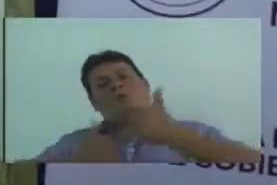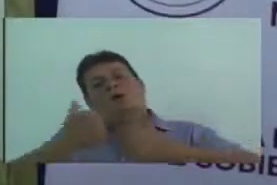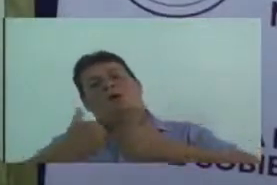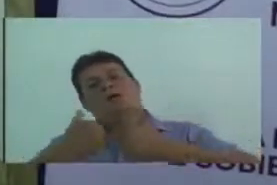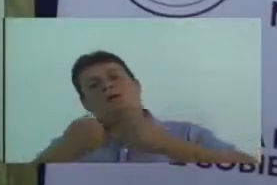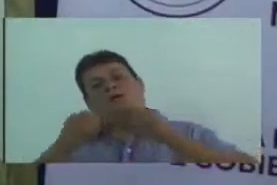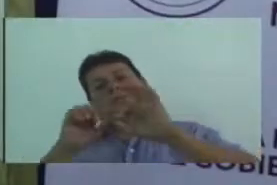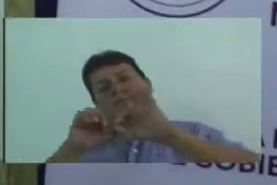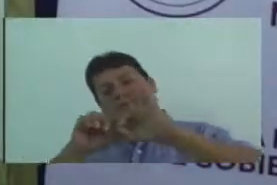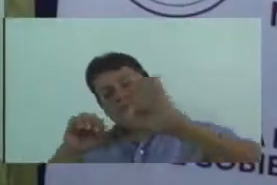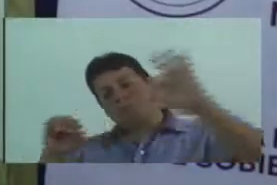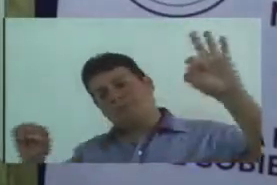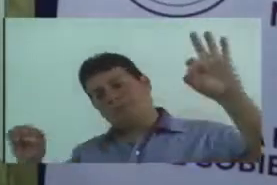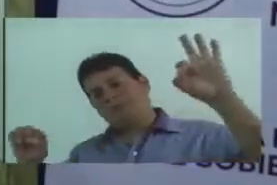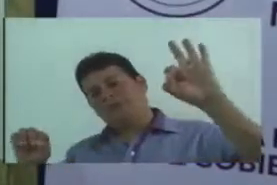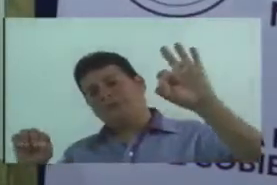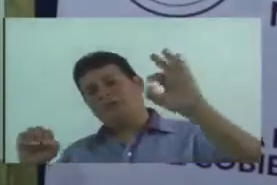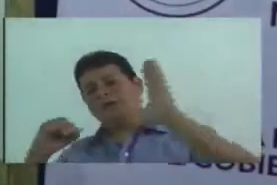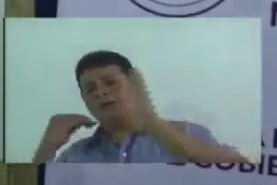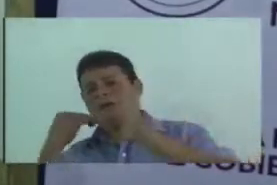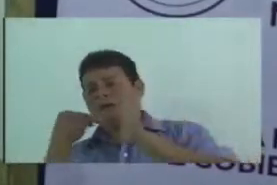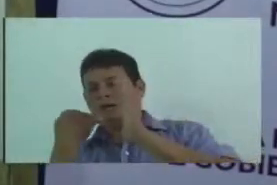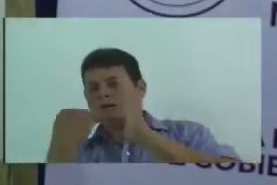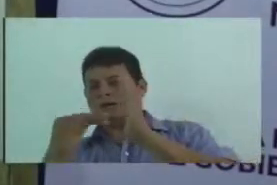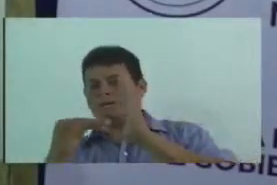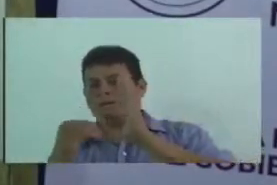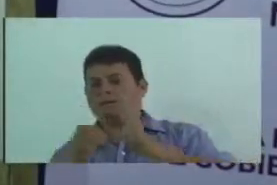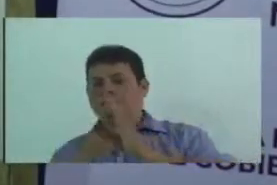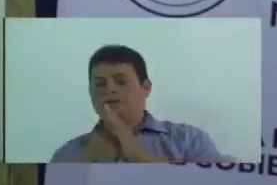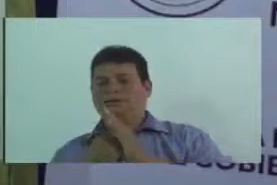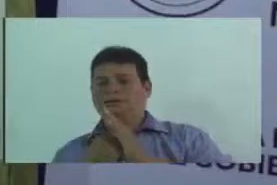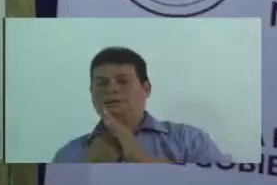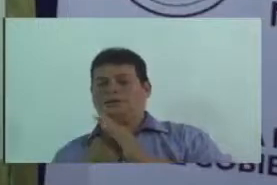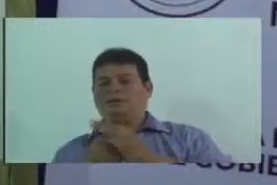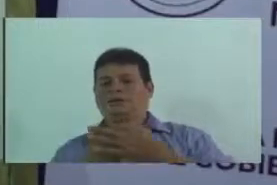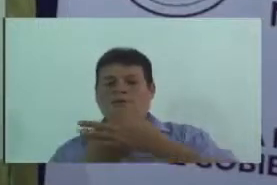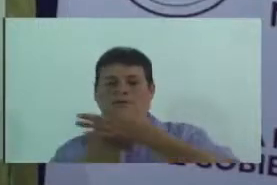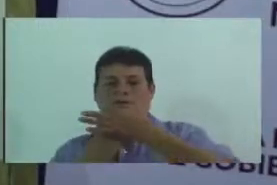el punto medio exactamente en el vértice.